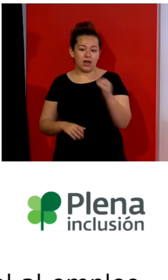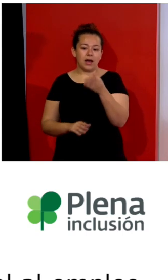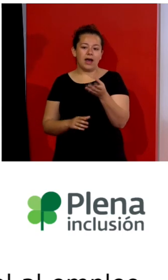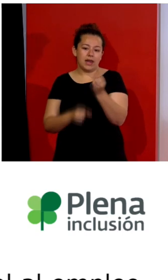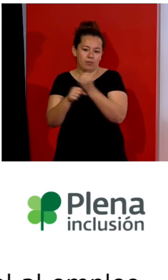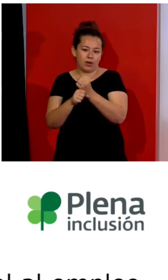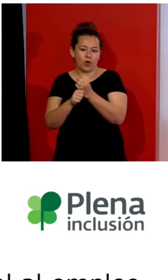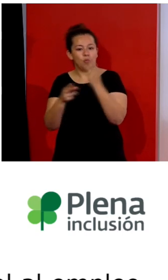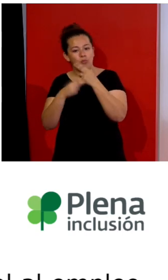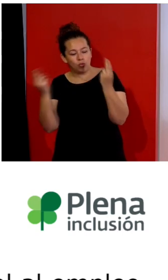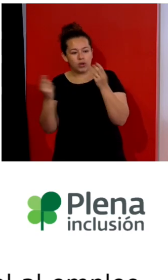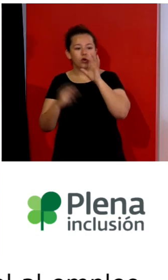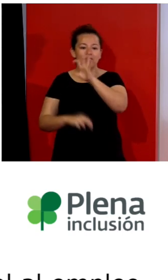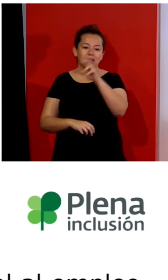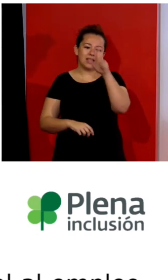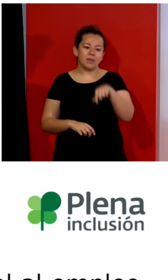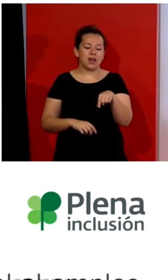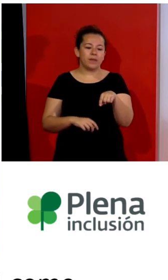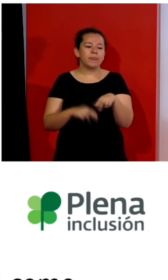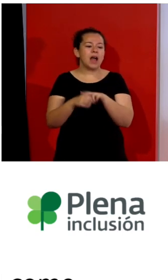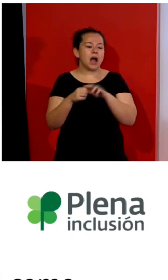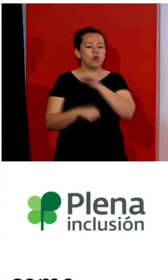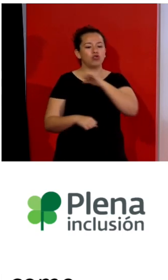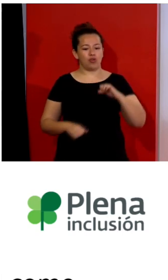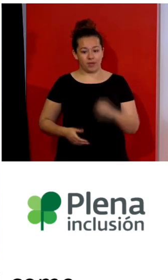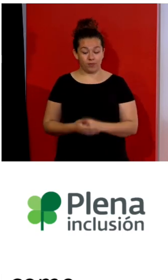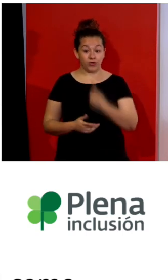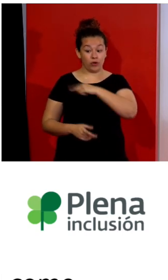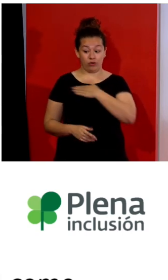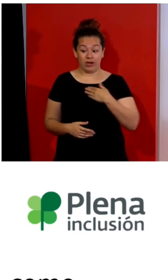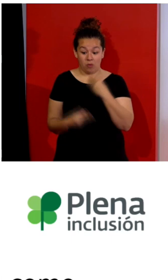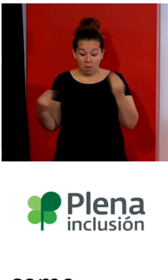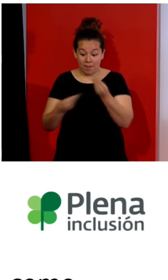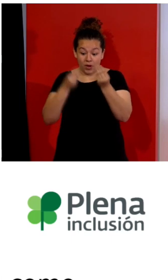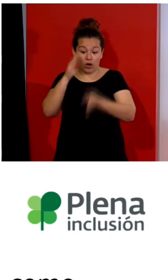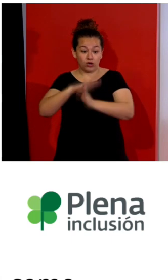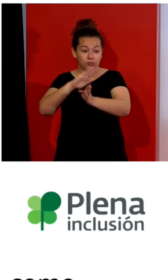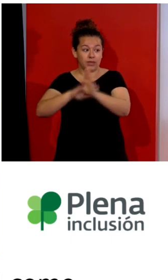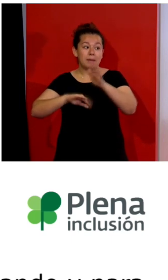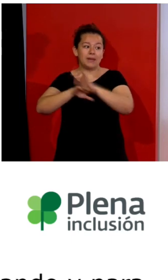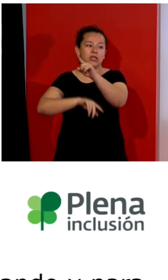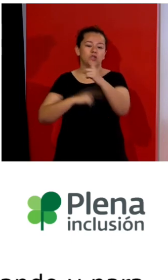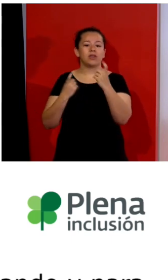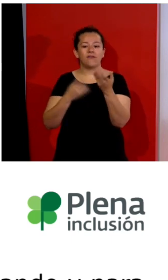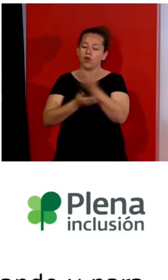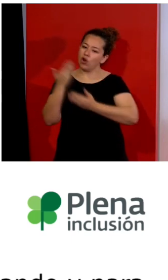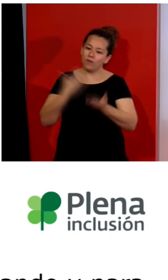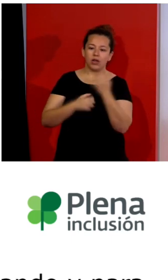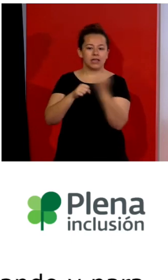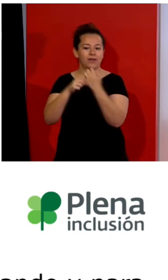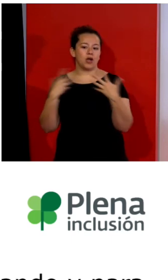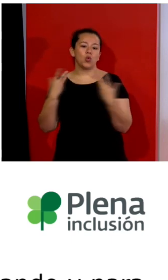como autonómico. Queremos seguir mejorando y, para ello, hace falta que sigamos colaborando y trabajando